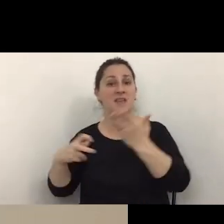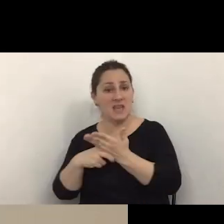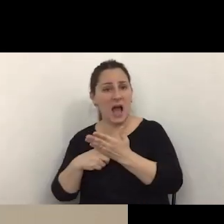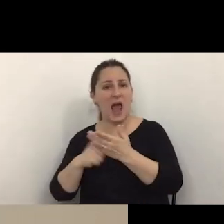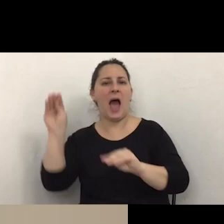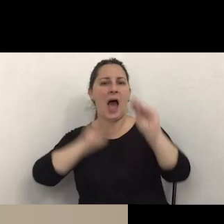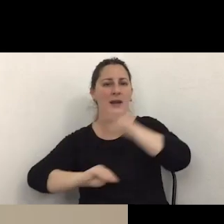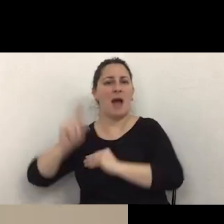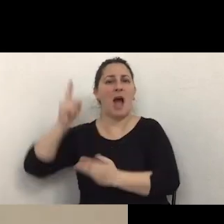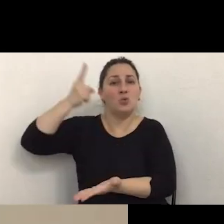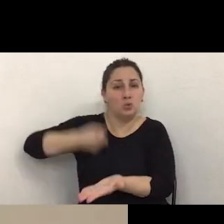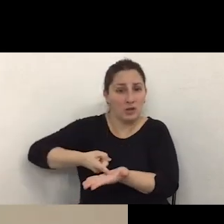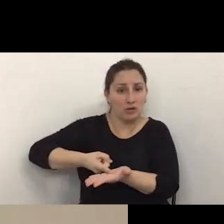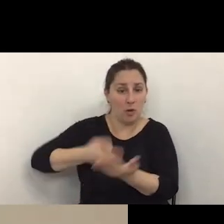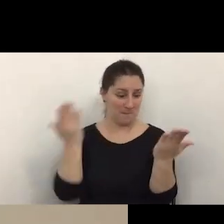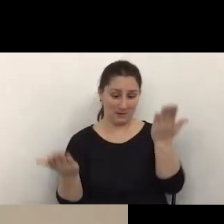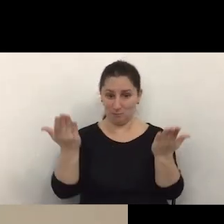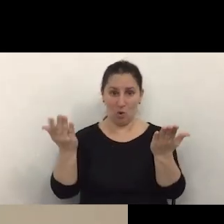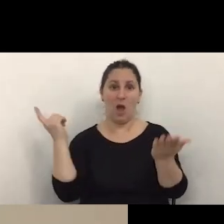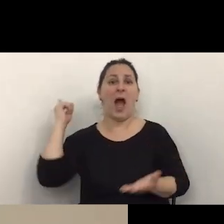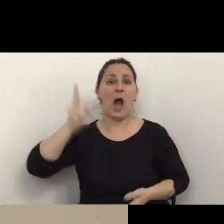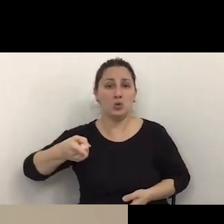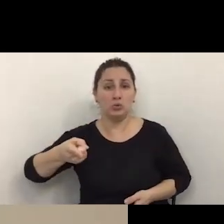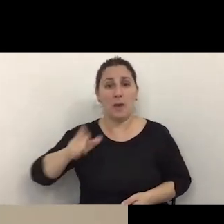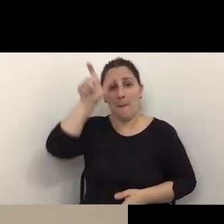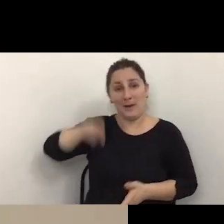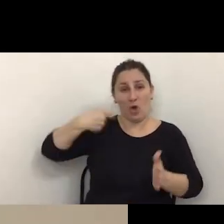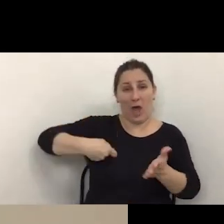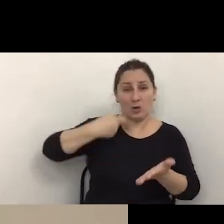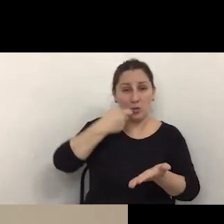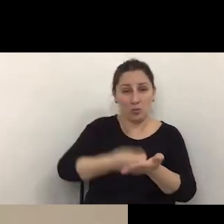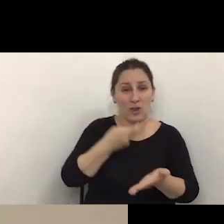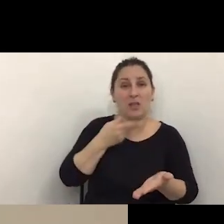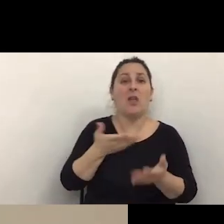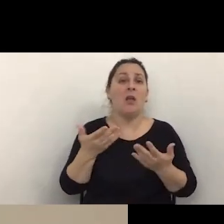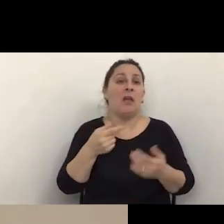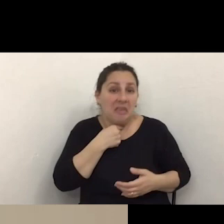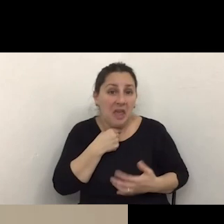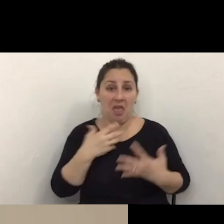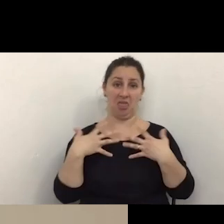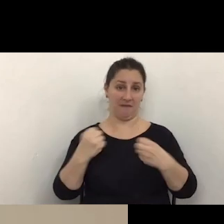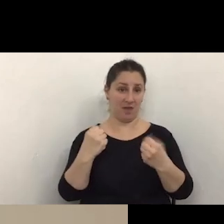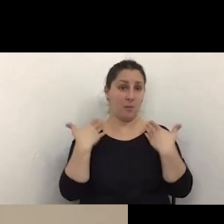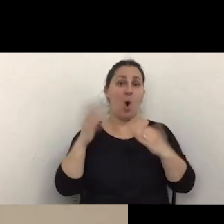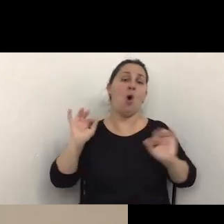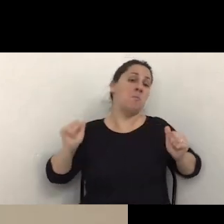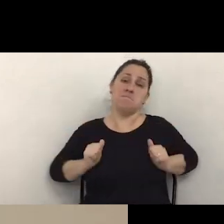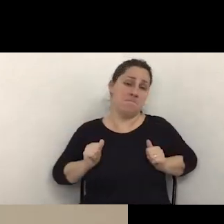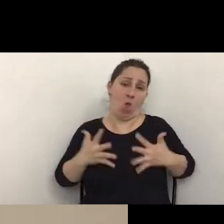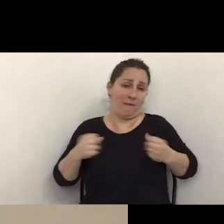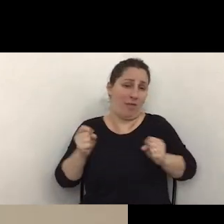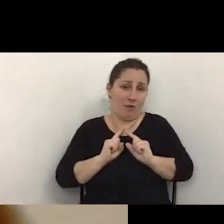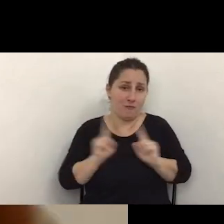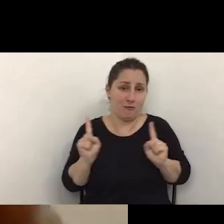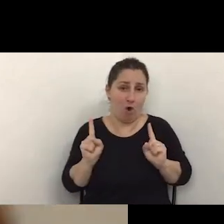acusación sobre la base de eso, y al contribuyente, si quiere, se va a defender, porque puede no defenderse, o sea, va a